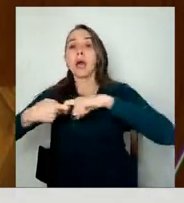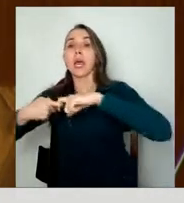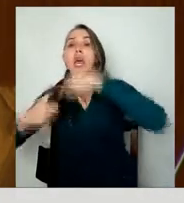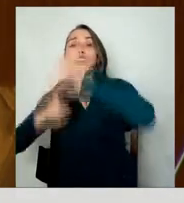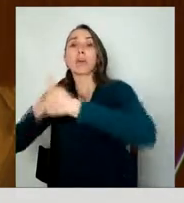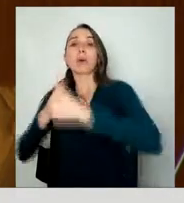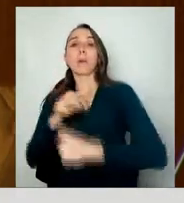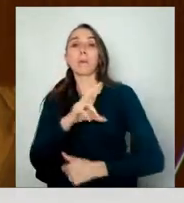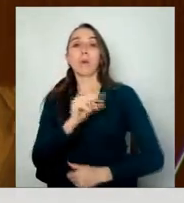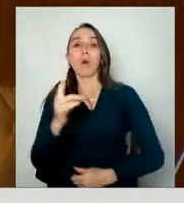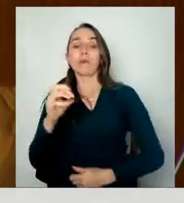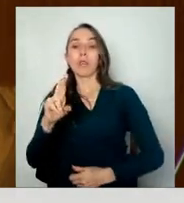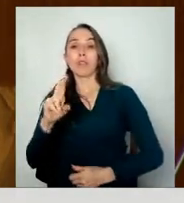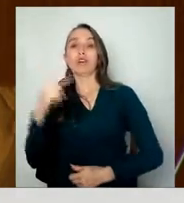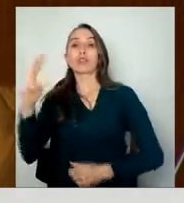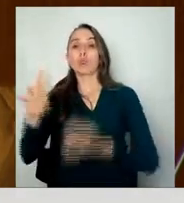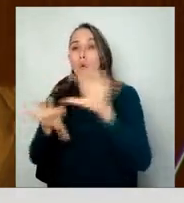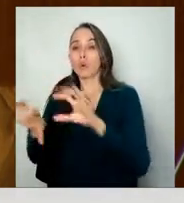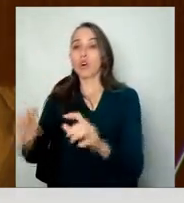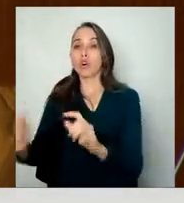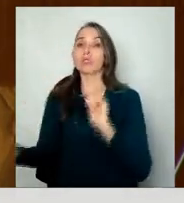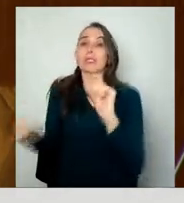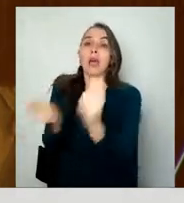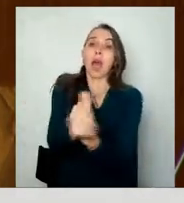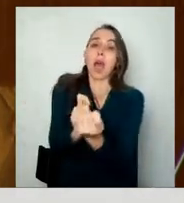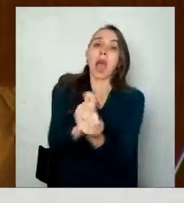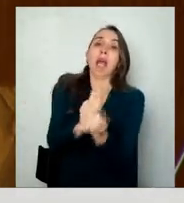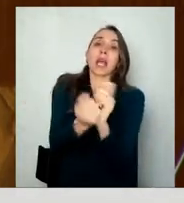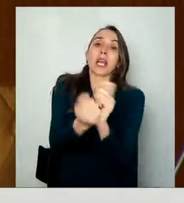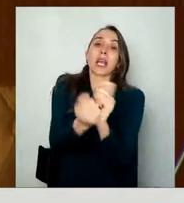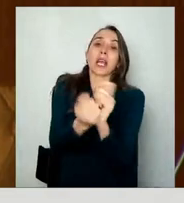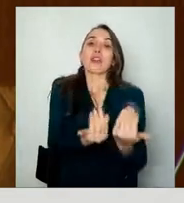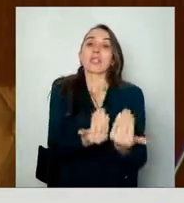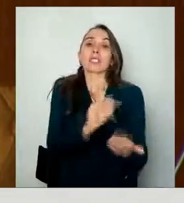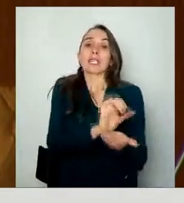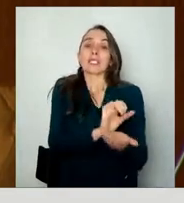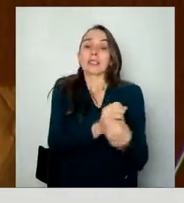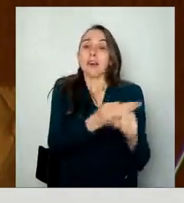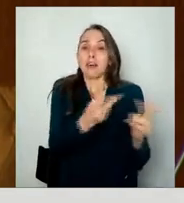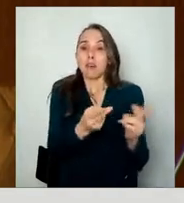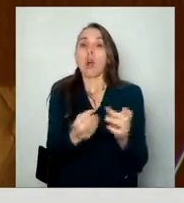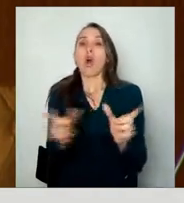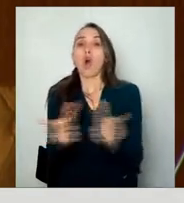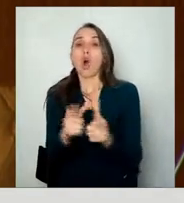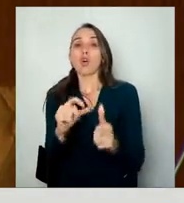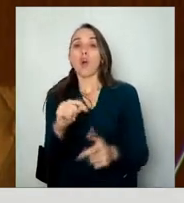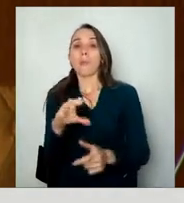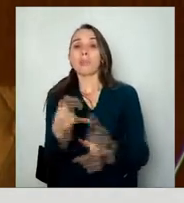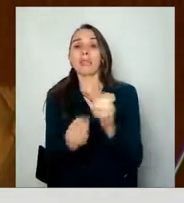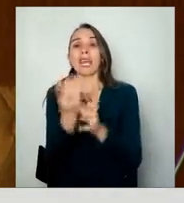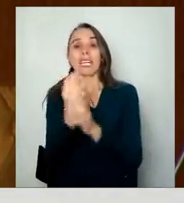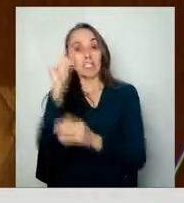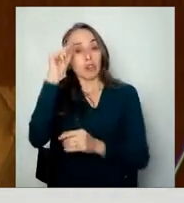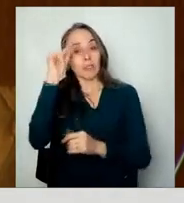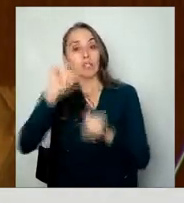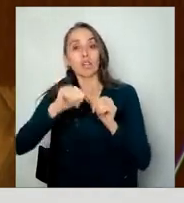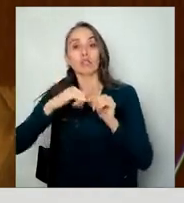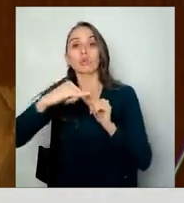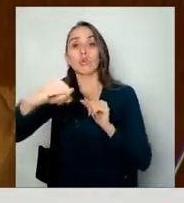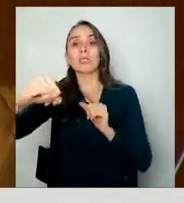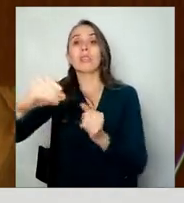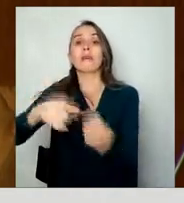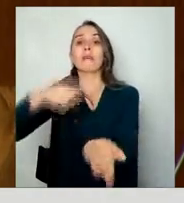requieren adaptar su productos a las necesidades públicas el comité de innovación y sustentabilidad en compras públicas